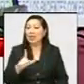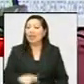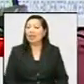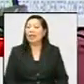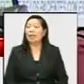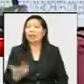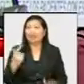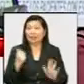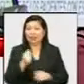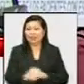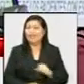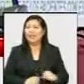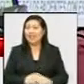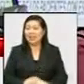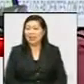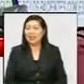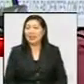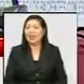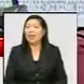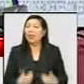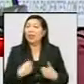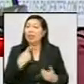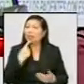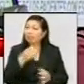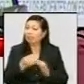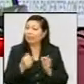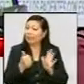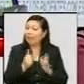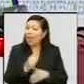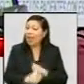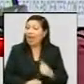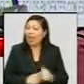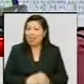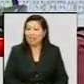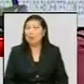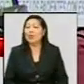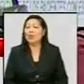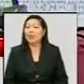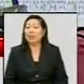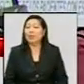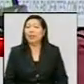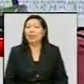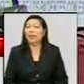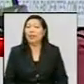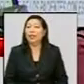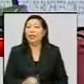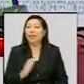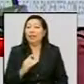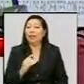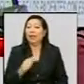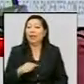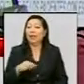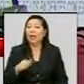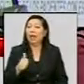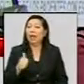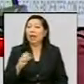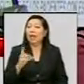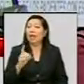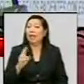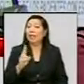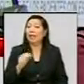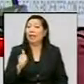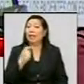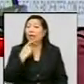Hace 6 años, quiero contar esto, que hace 6 años la paciente Farget Tassi Adriana fue operada